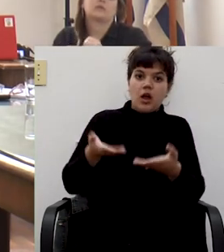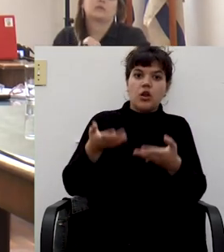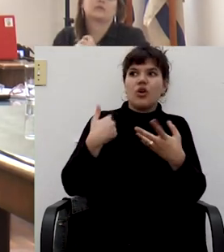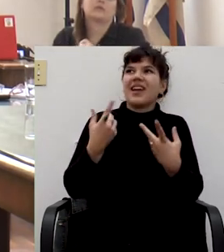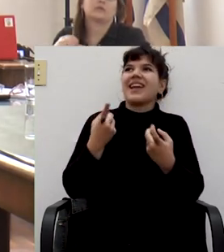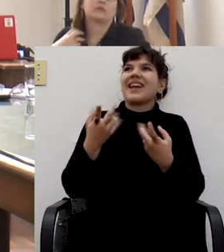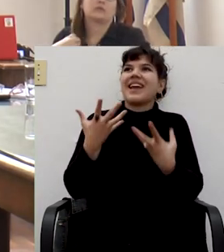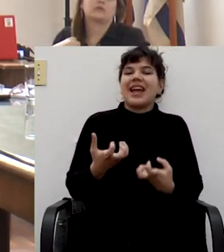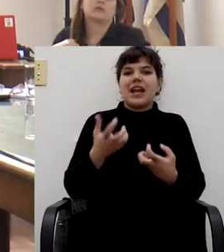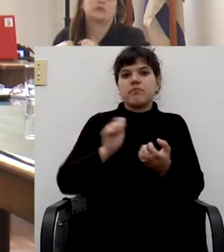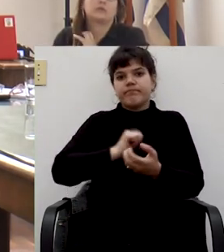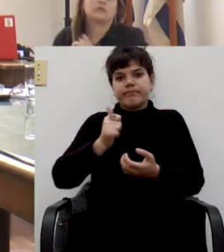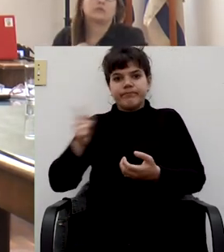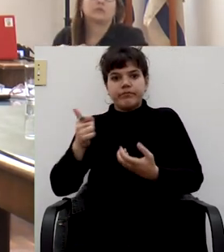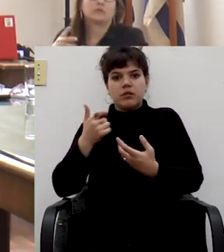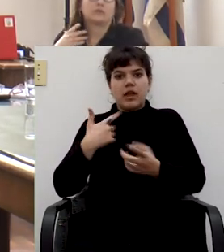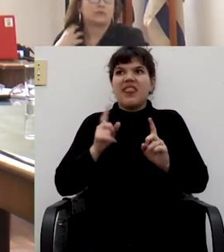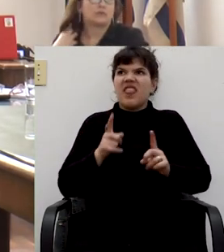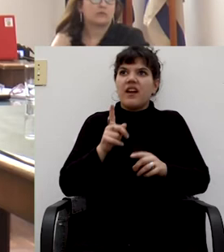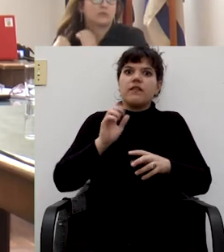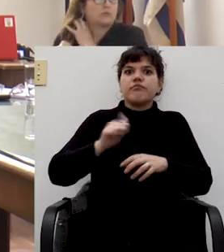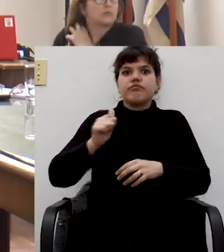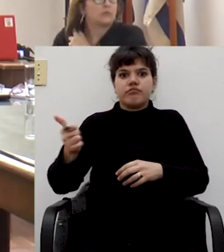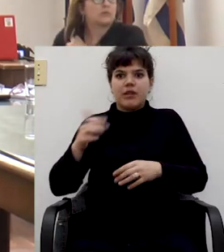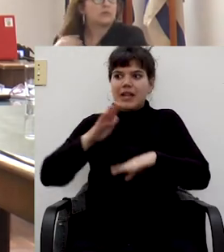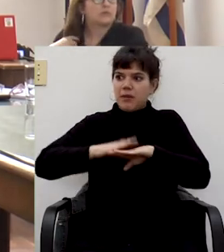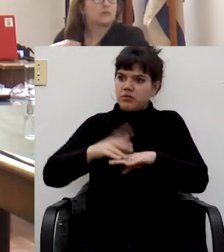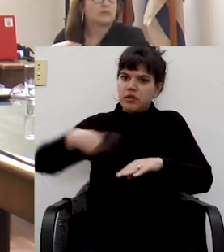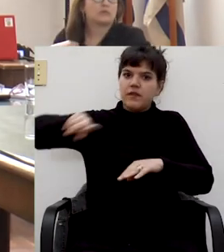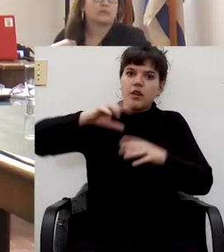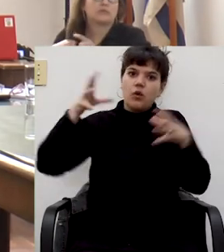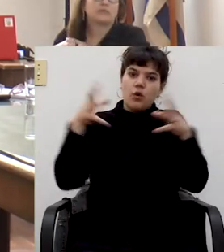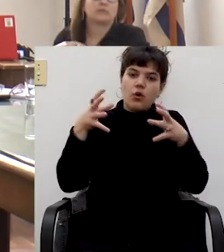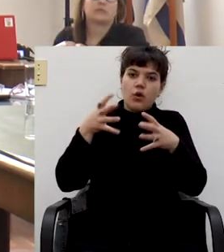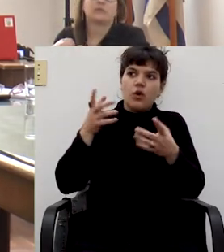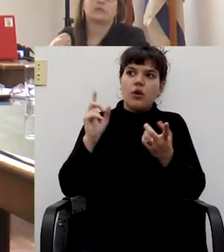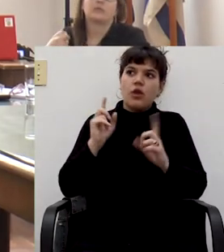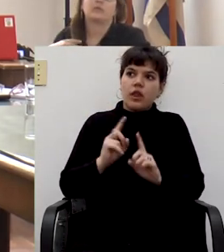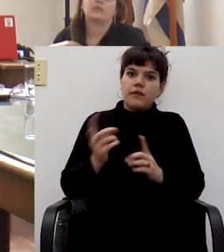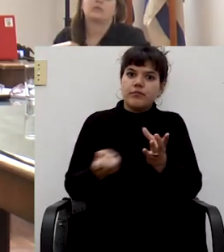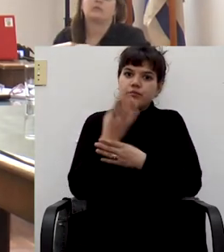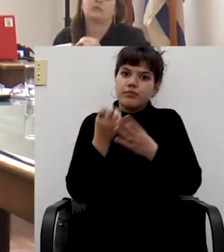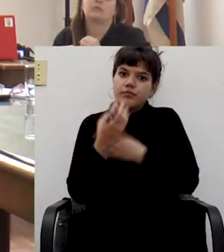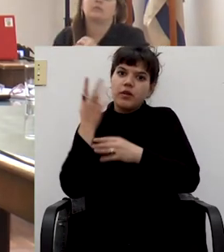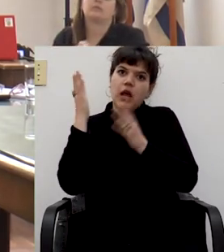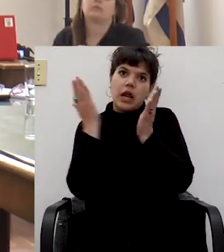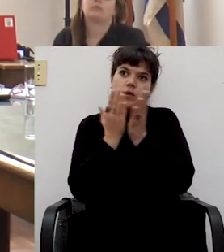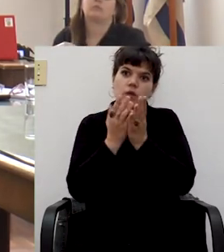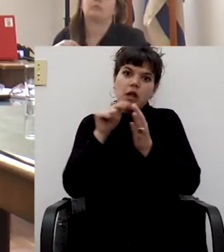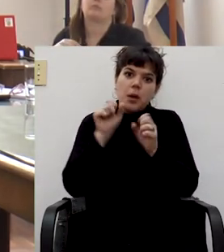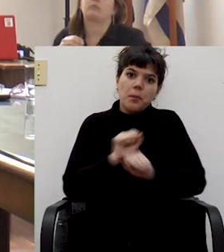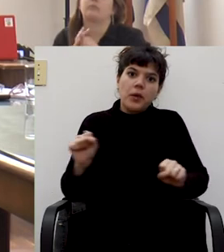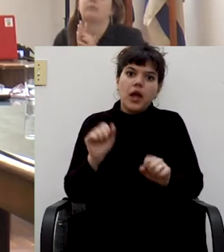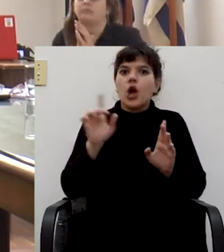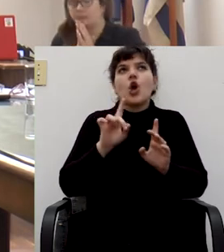queremos lograr, ¿no? Y lo que tenemos, la responsabilidad colectiva en lo que, en que tenemos que generar que ese estudiante pueda, ¿no? Es que el